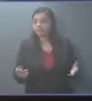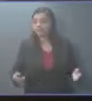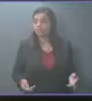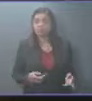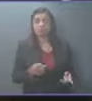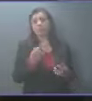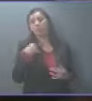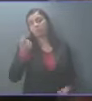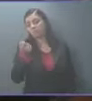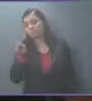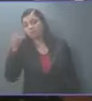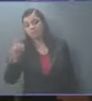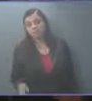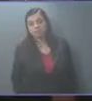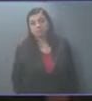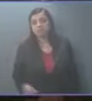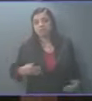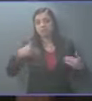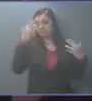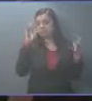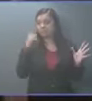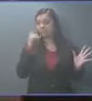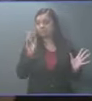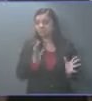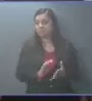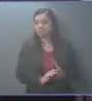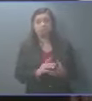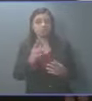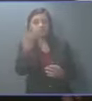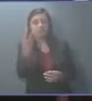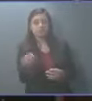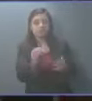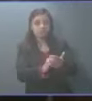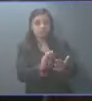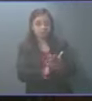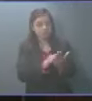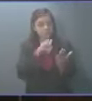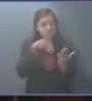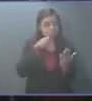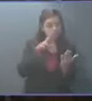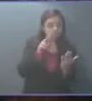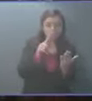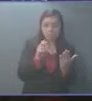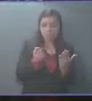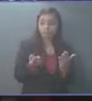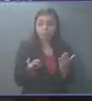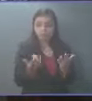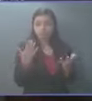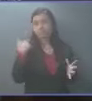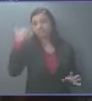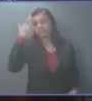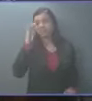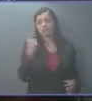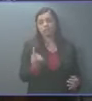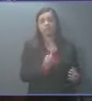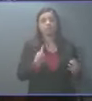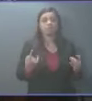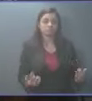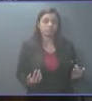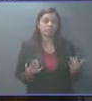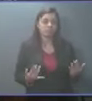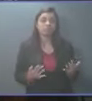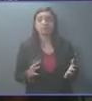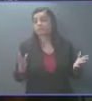dijo es pronto. No, no sé cuál es esa fecha en el calendario de pronto para que los salvadoreños sigan esperando